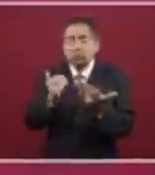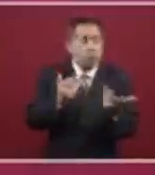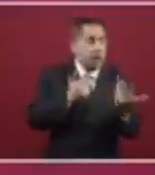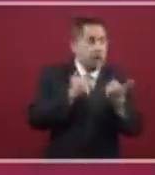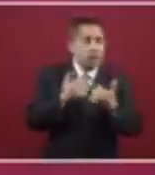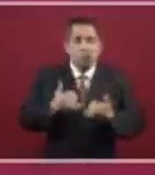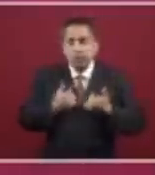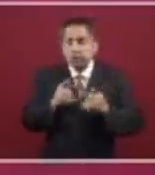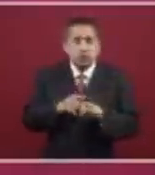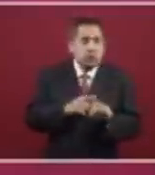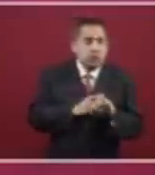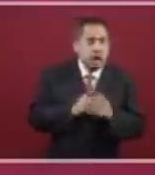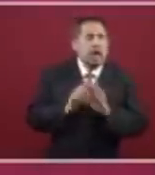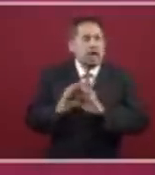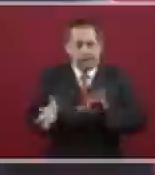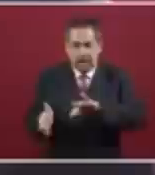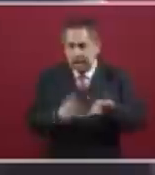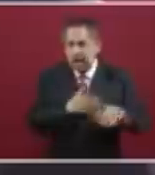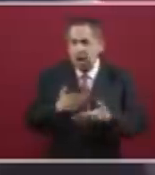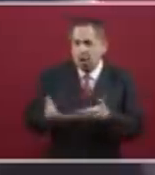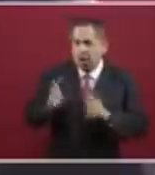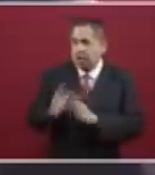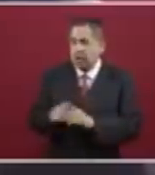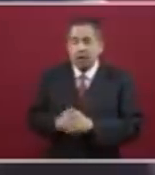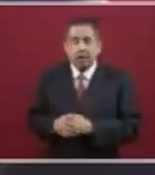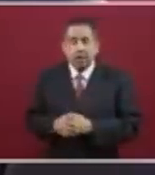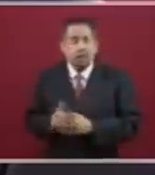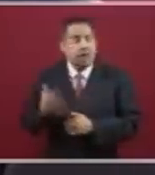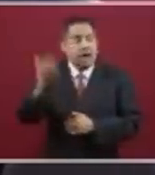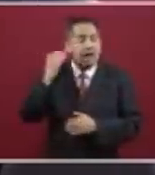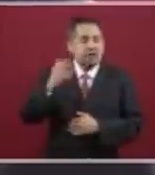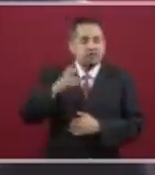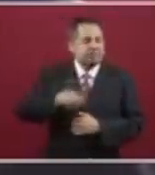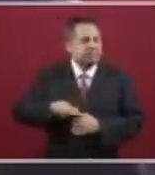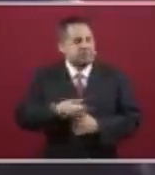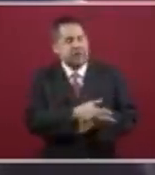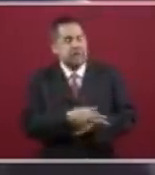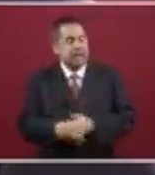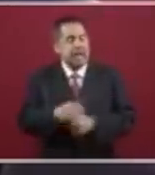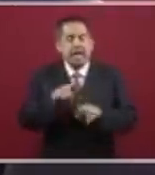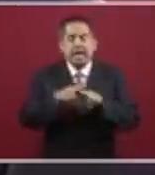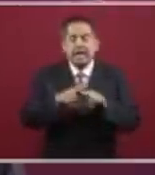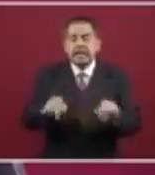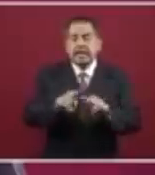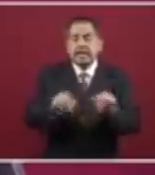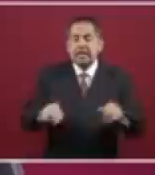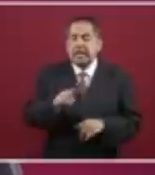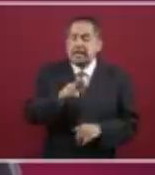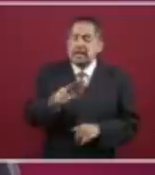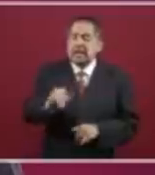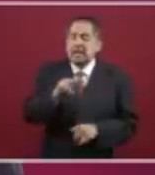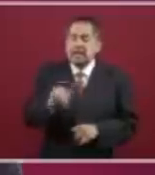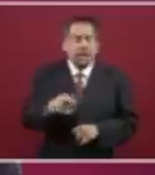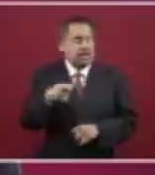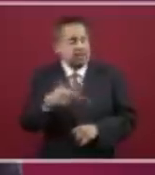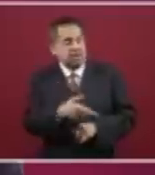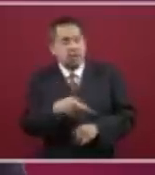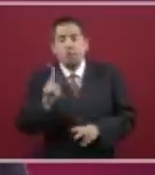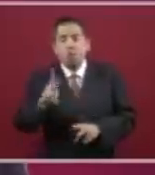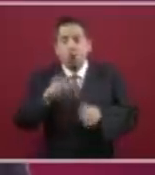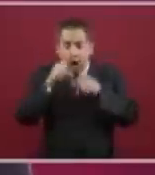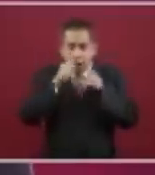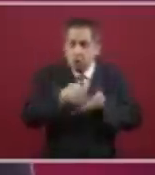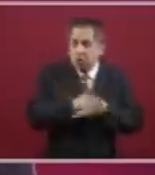los jóvenes. Lo único que hicieron fue etiquetarlos como ninis y nunca los